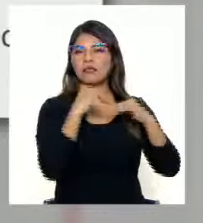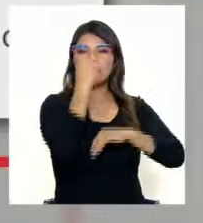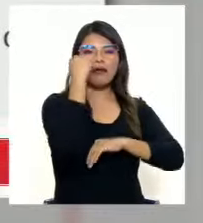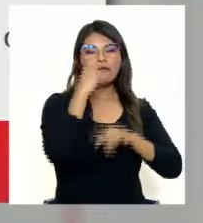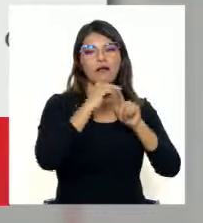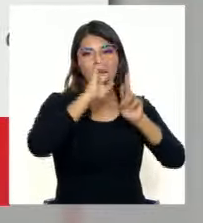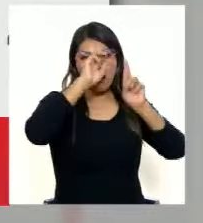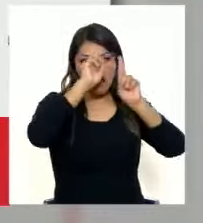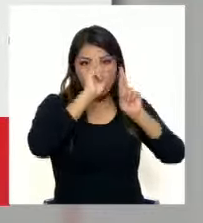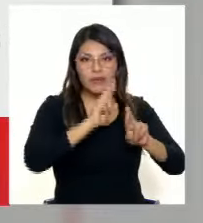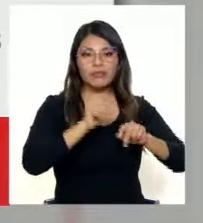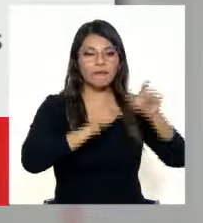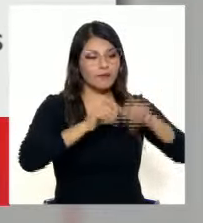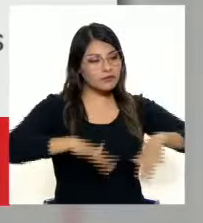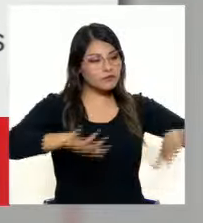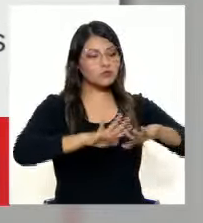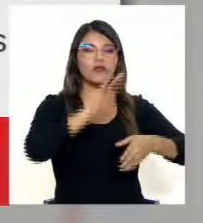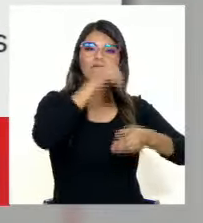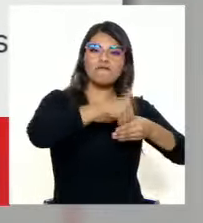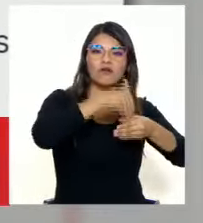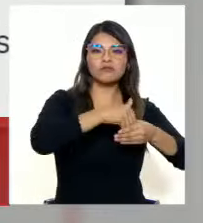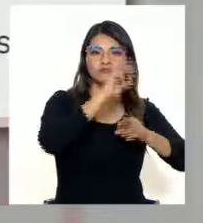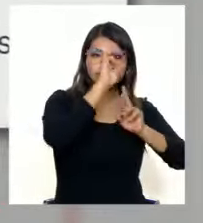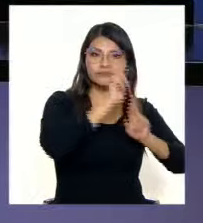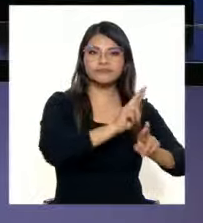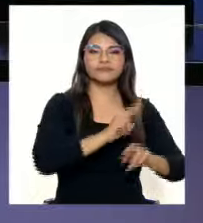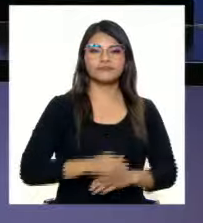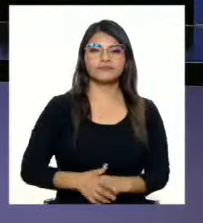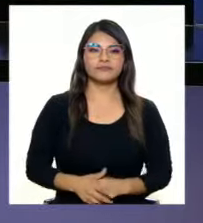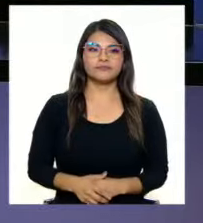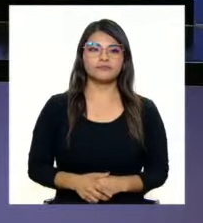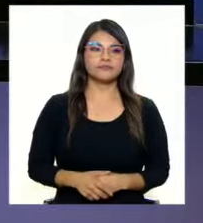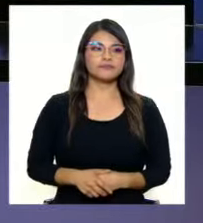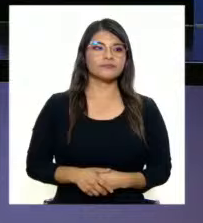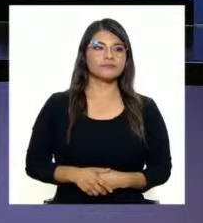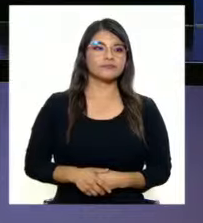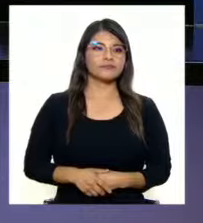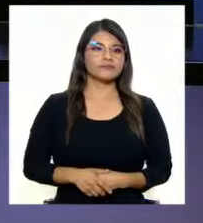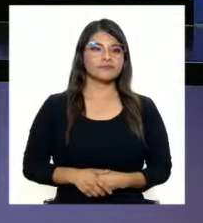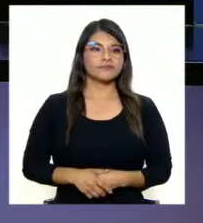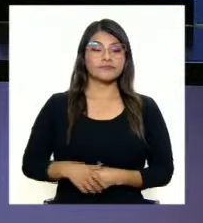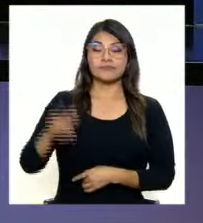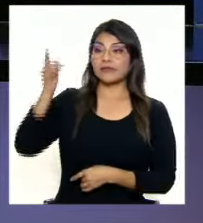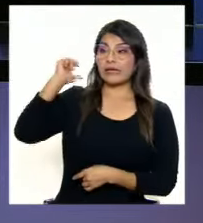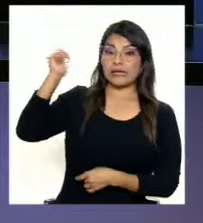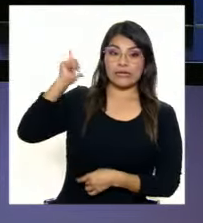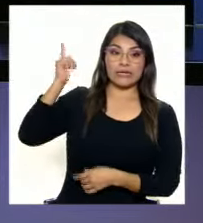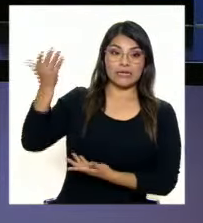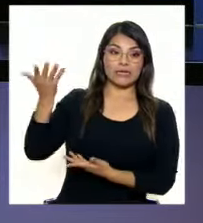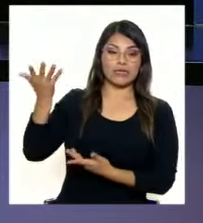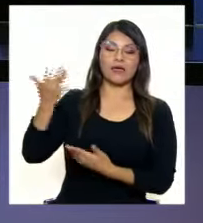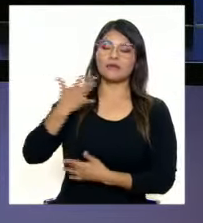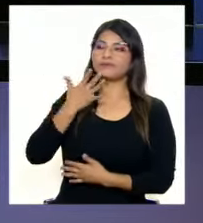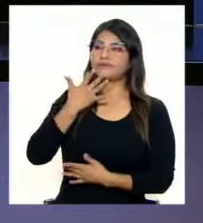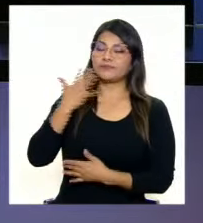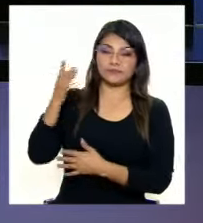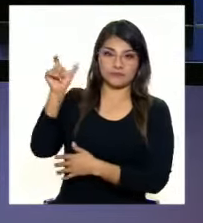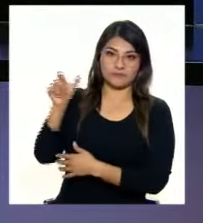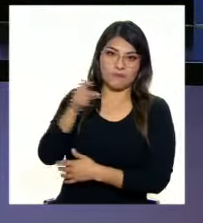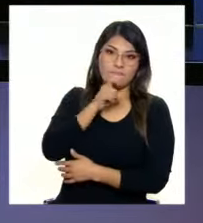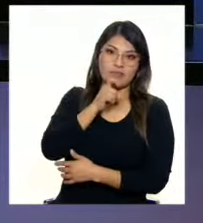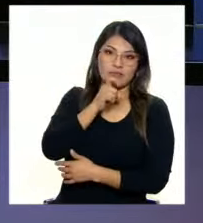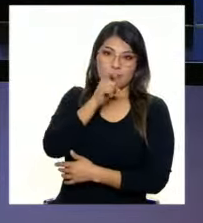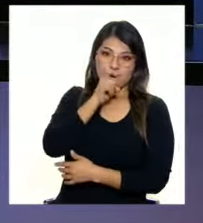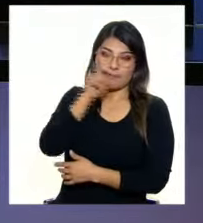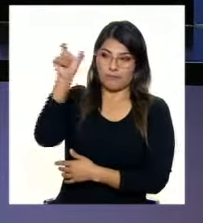respeto a la soberanía popular el líder chavista Nicolás Maduro anunció que presentará las actas que a su